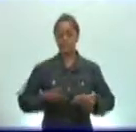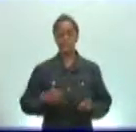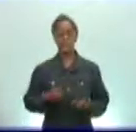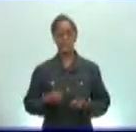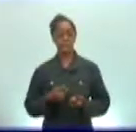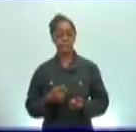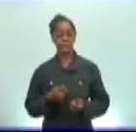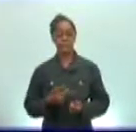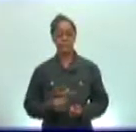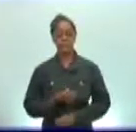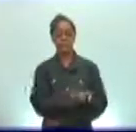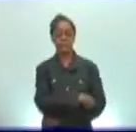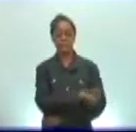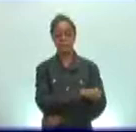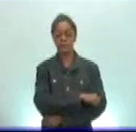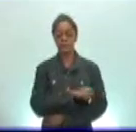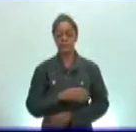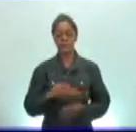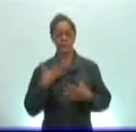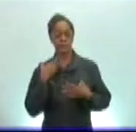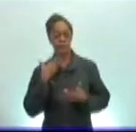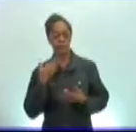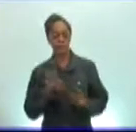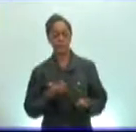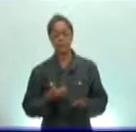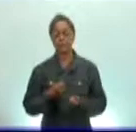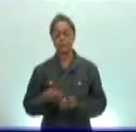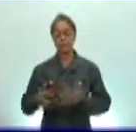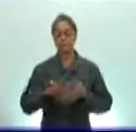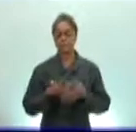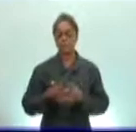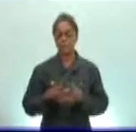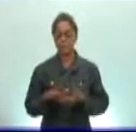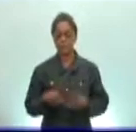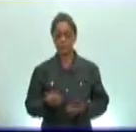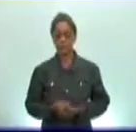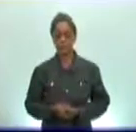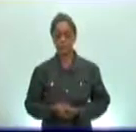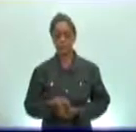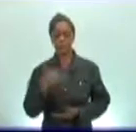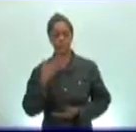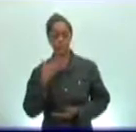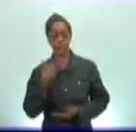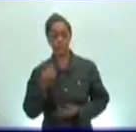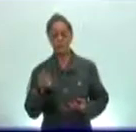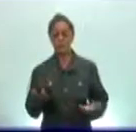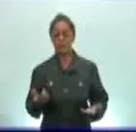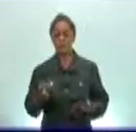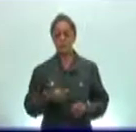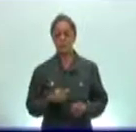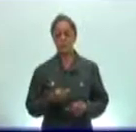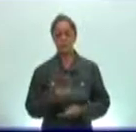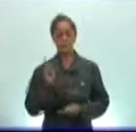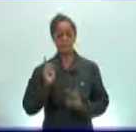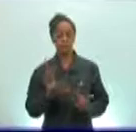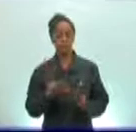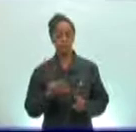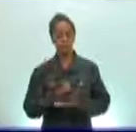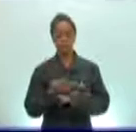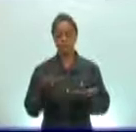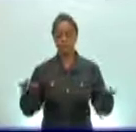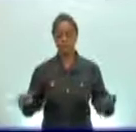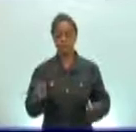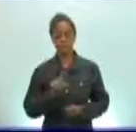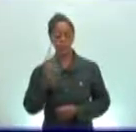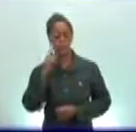de nuestro pueblo ante las agresiones de Estados Unidos, quien con su política expansionista no ve que aquí hay un